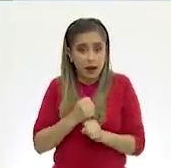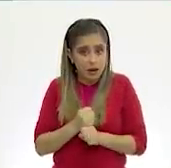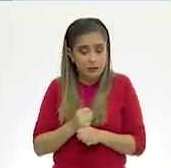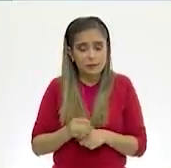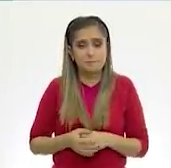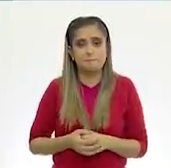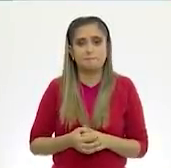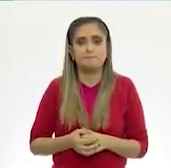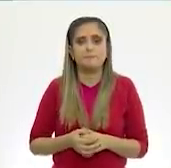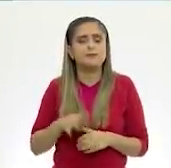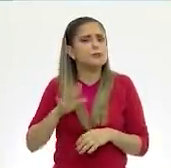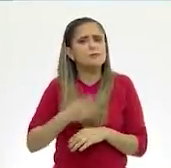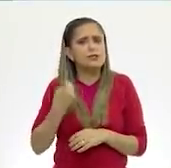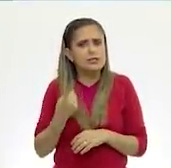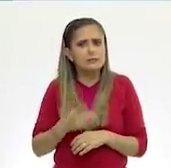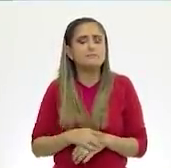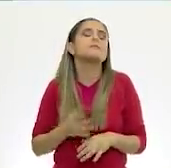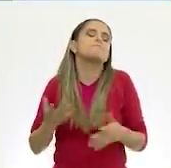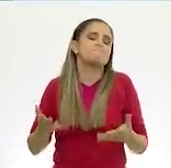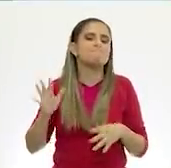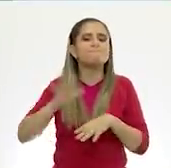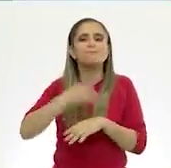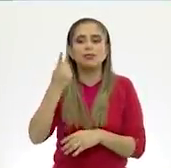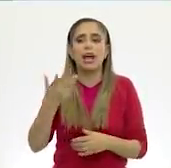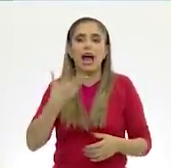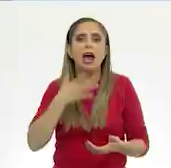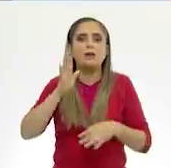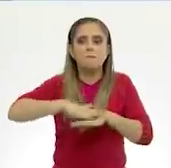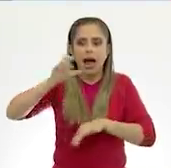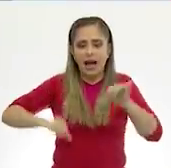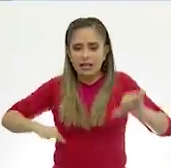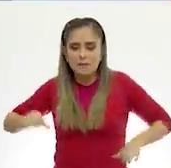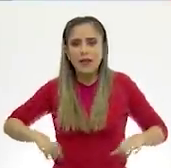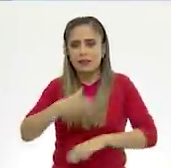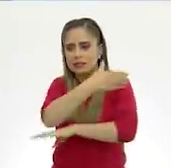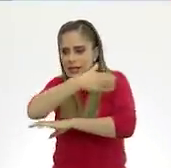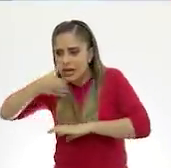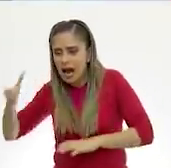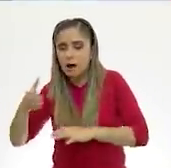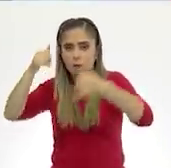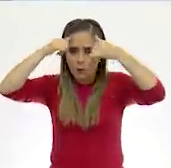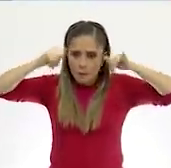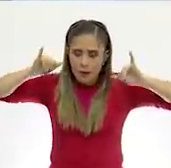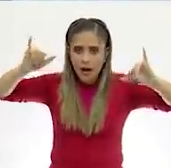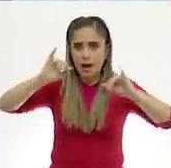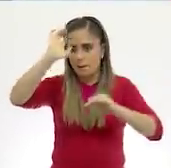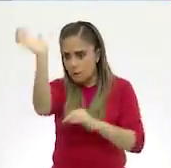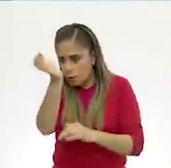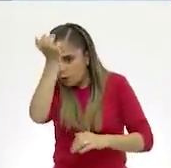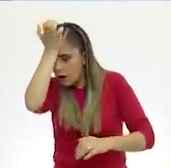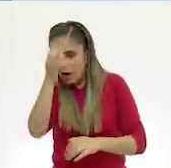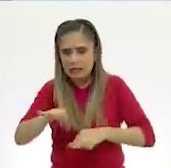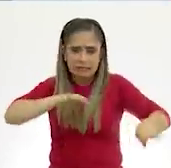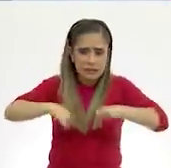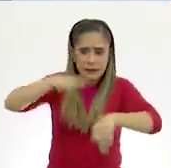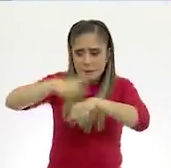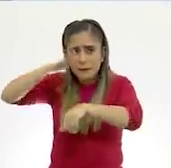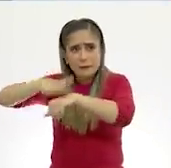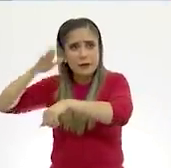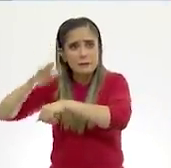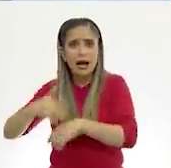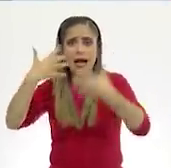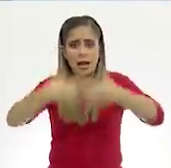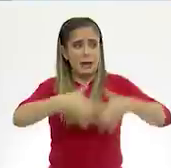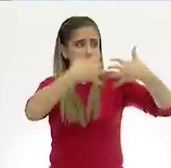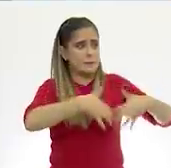explica por el impulso de las actividades agrícolas y ganaderas y la apertura a la industrialización que tuvo lugar a partir